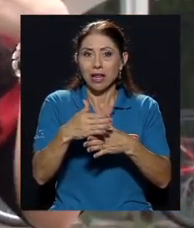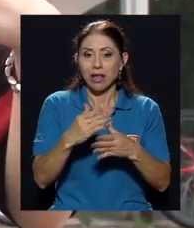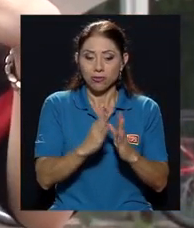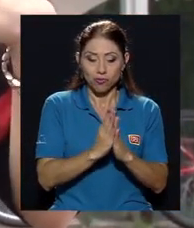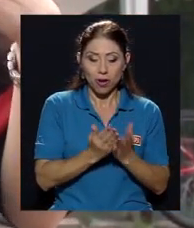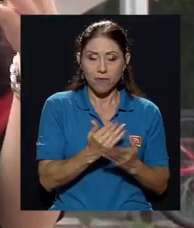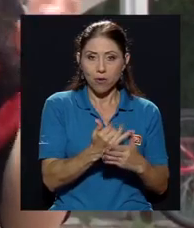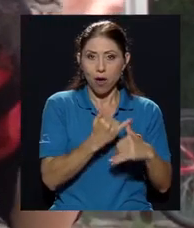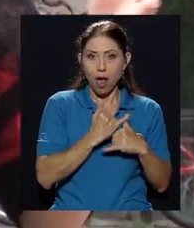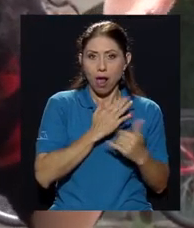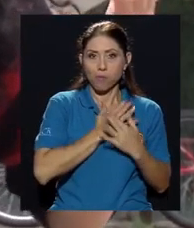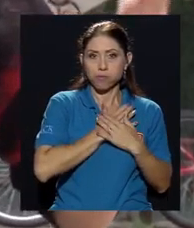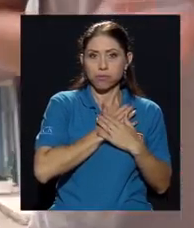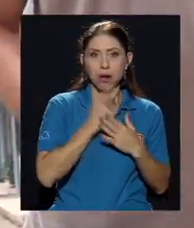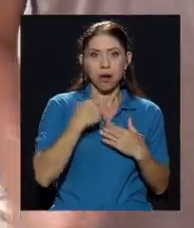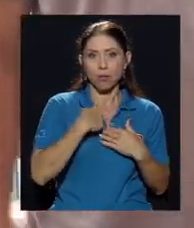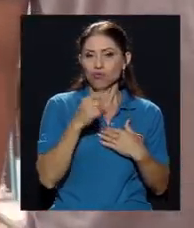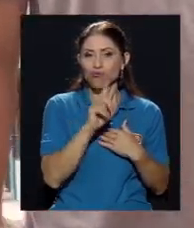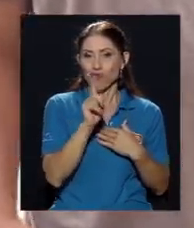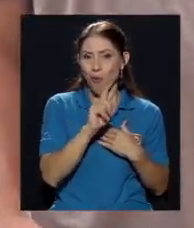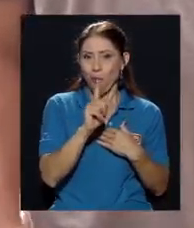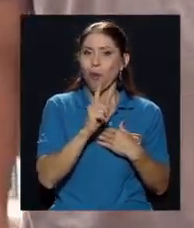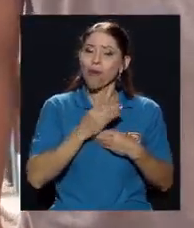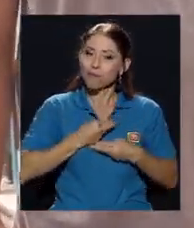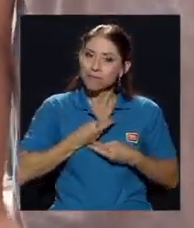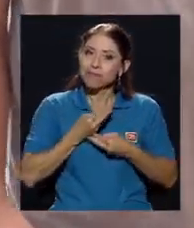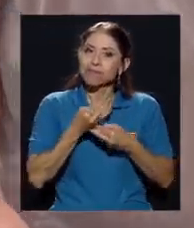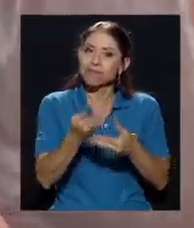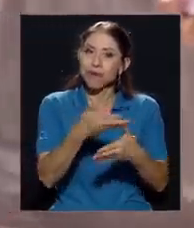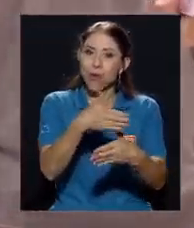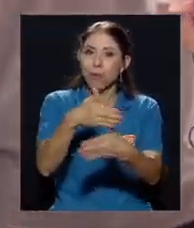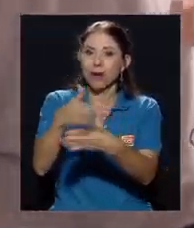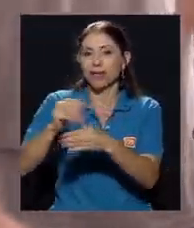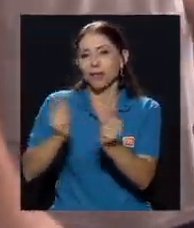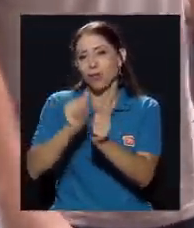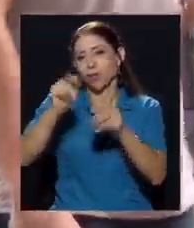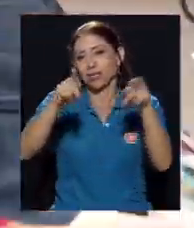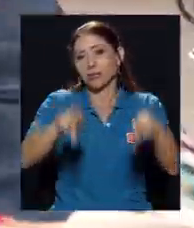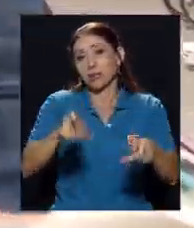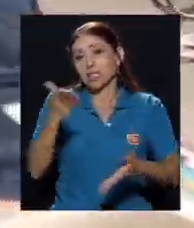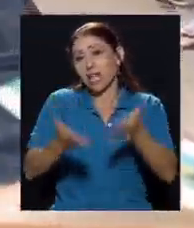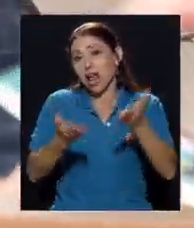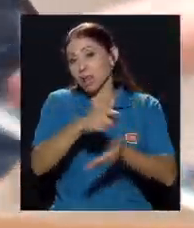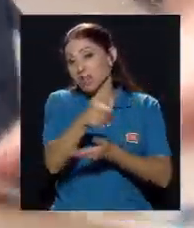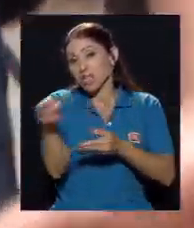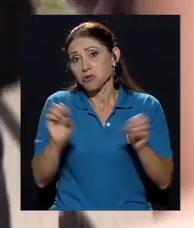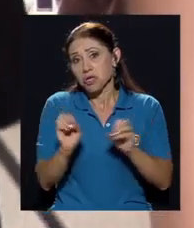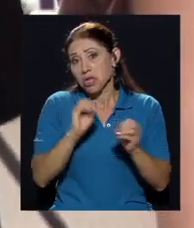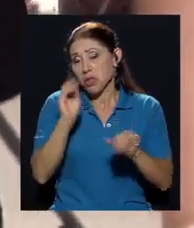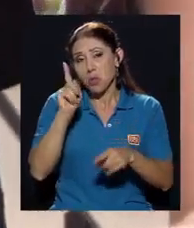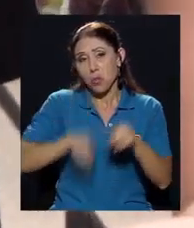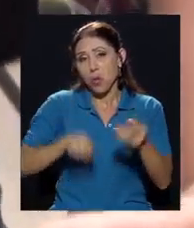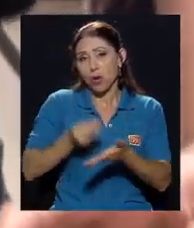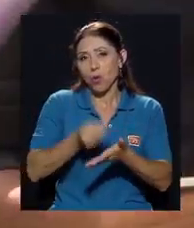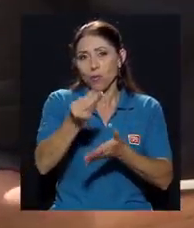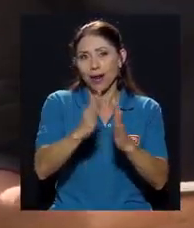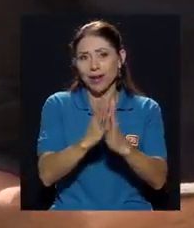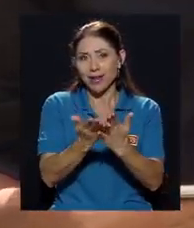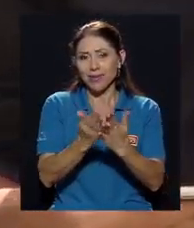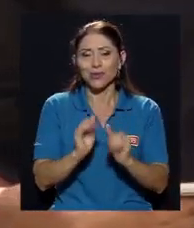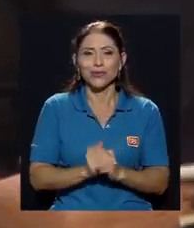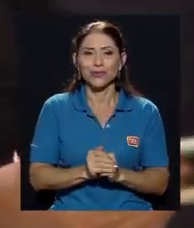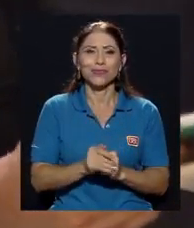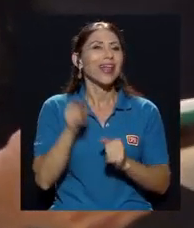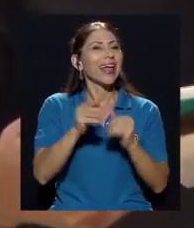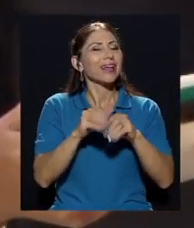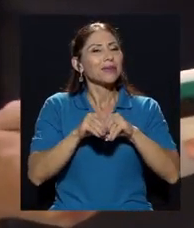sino compartir con los demás, puesto que tal vez hay gente que no tiene las mismas oportunidades para comprar libros. Para realizar la